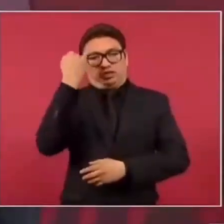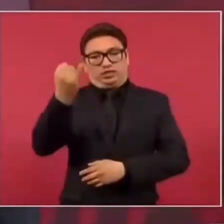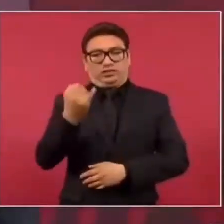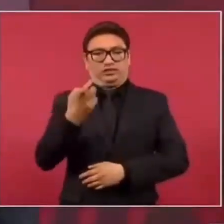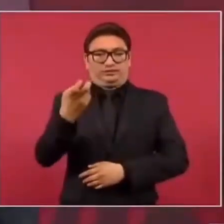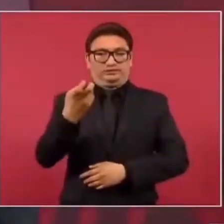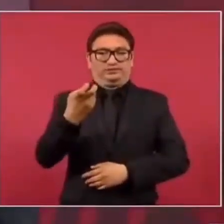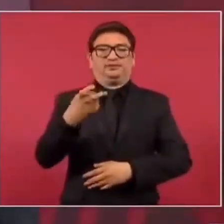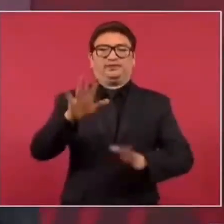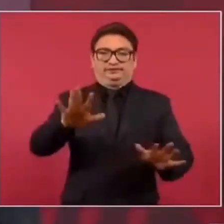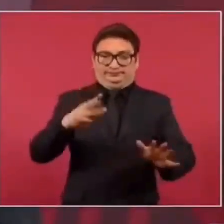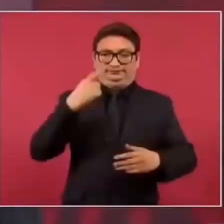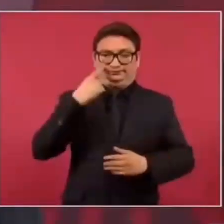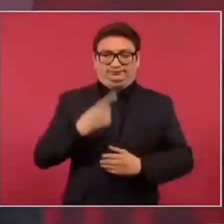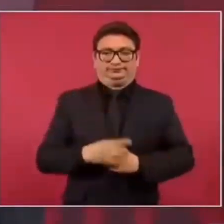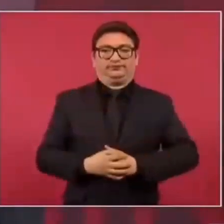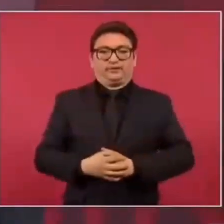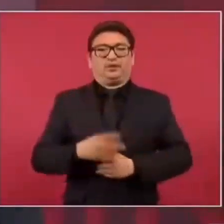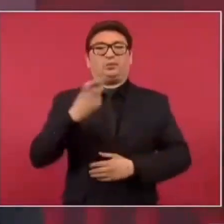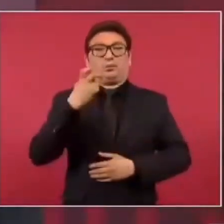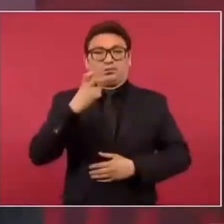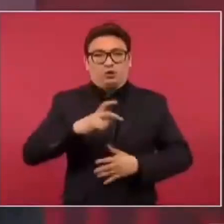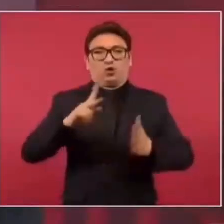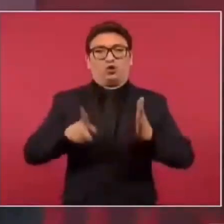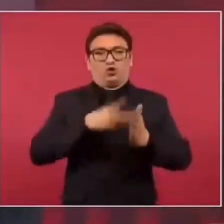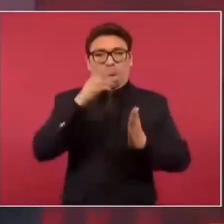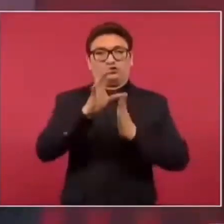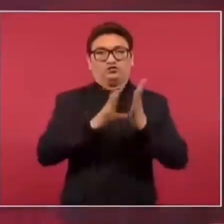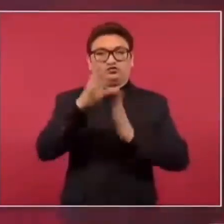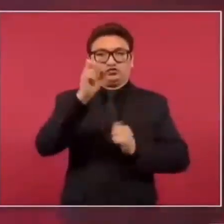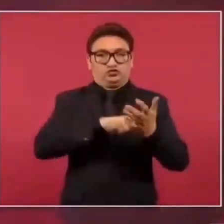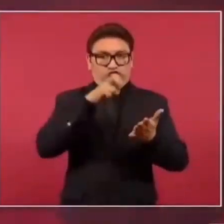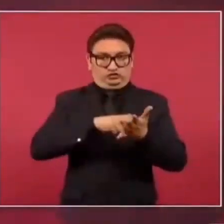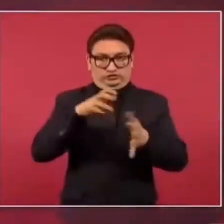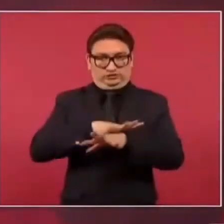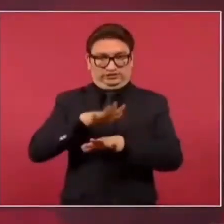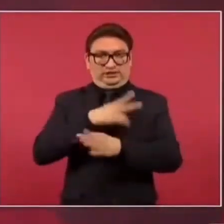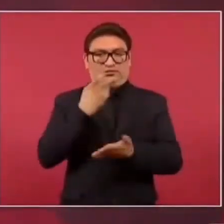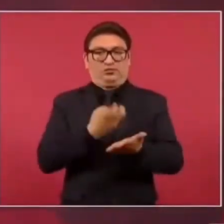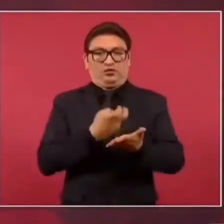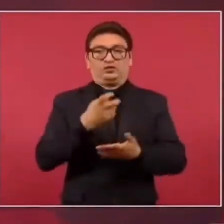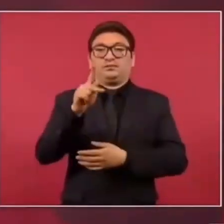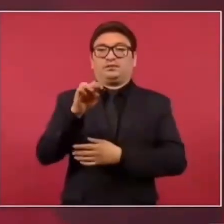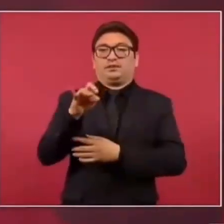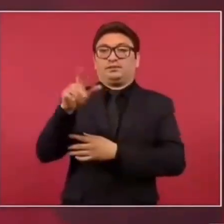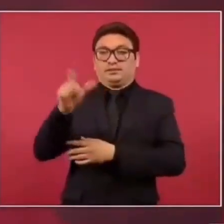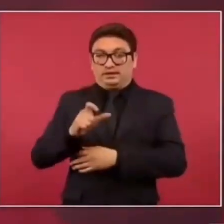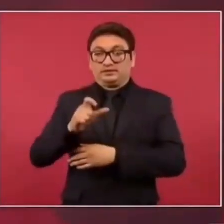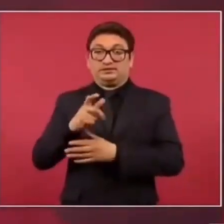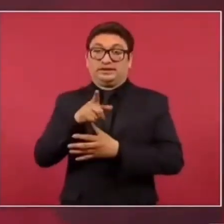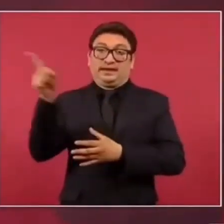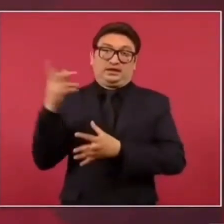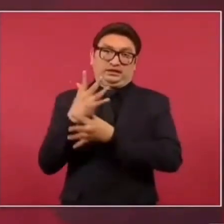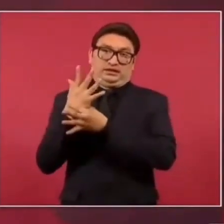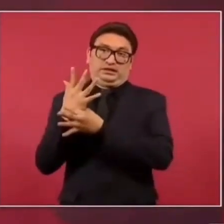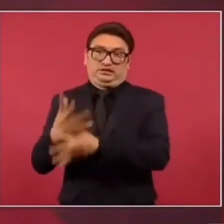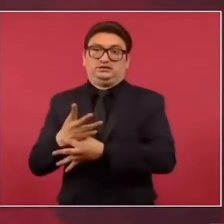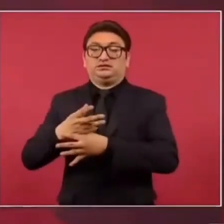sea, a ver, por eso reformaron la Constitución. Pemex es un monopolio.